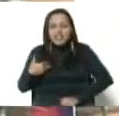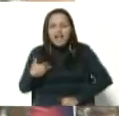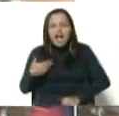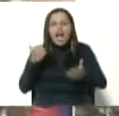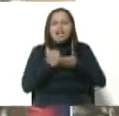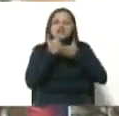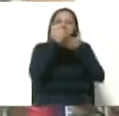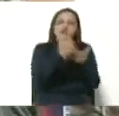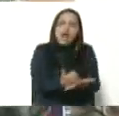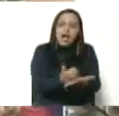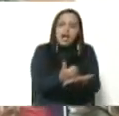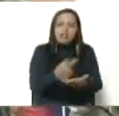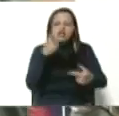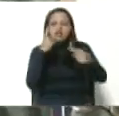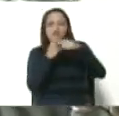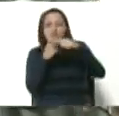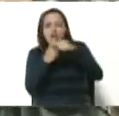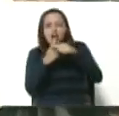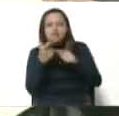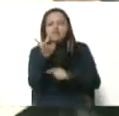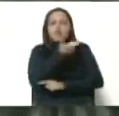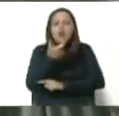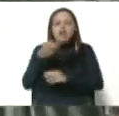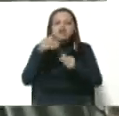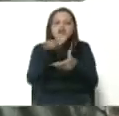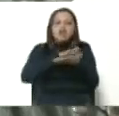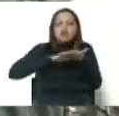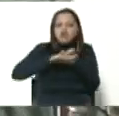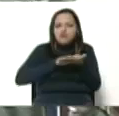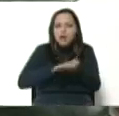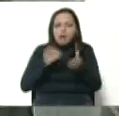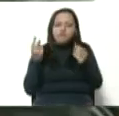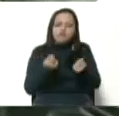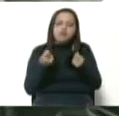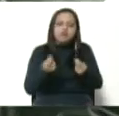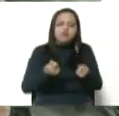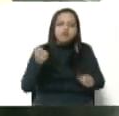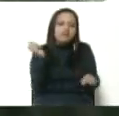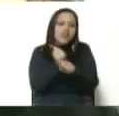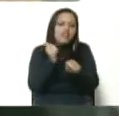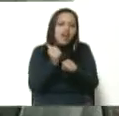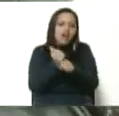de sumar, de buscar soluciones y reactivar